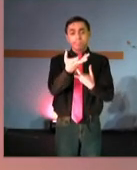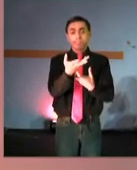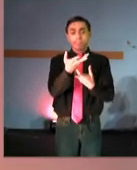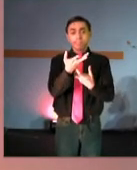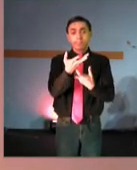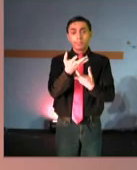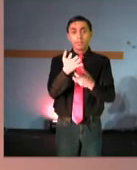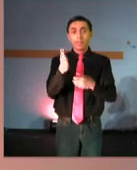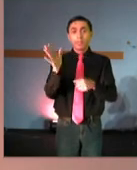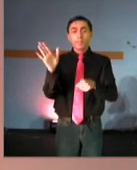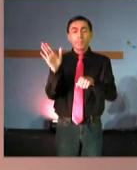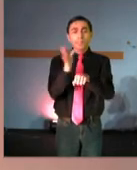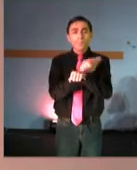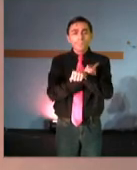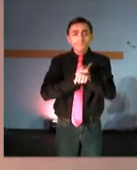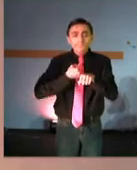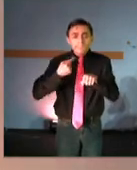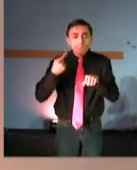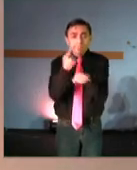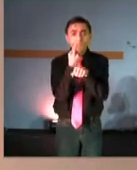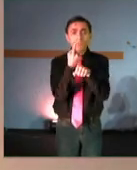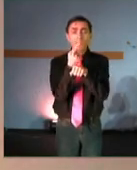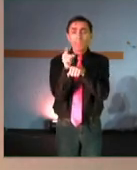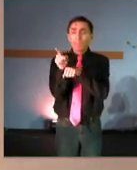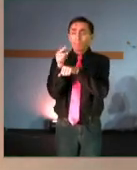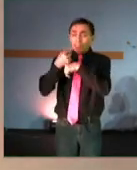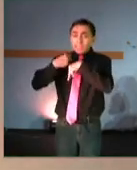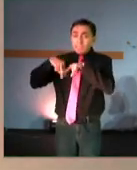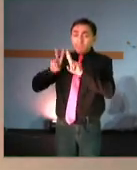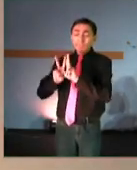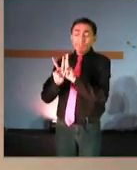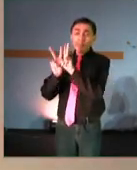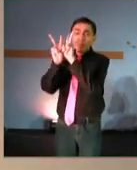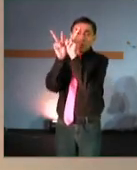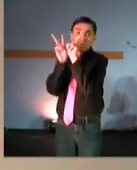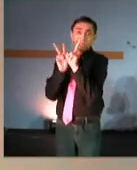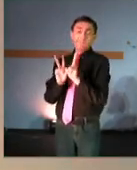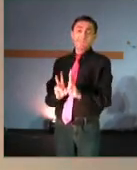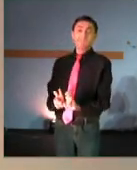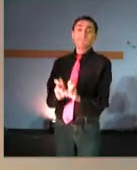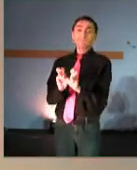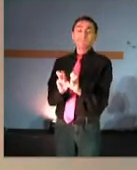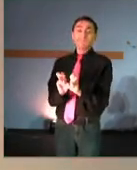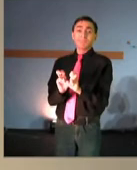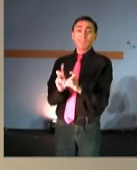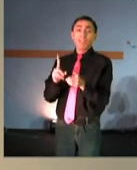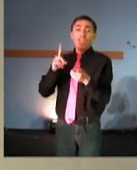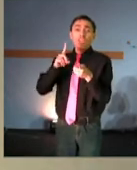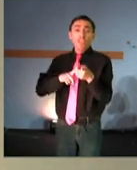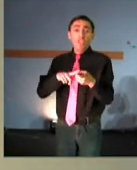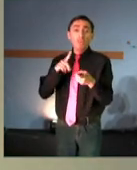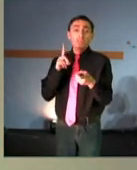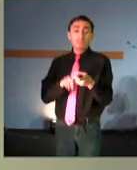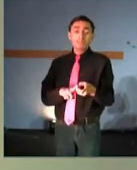por el drama terrible que se está viviendo en Gaza